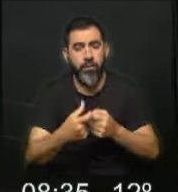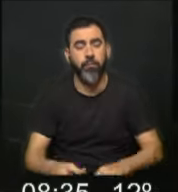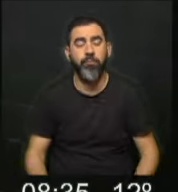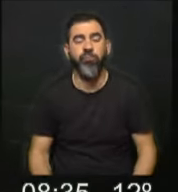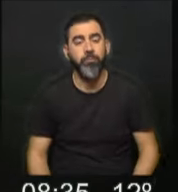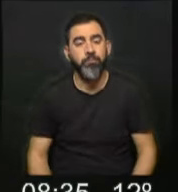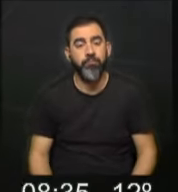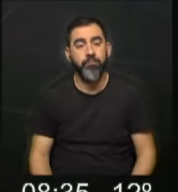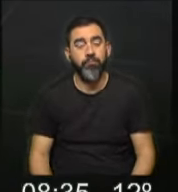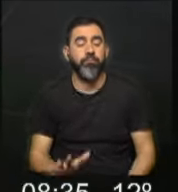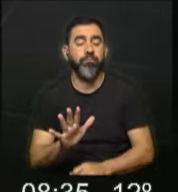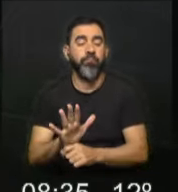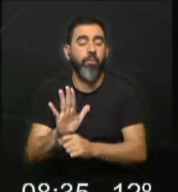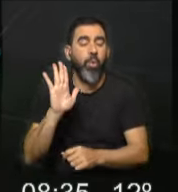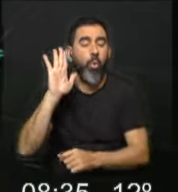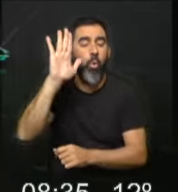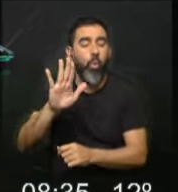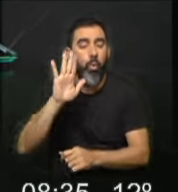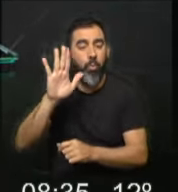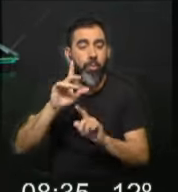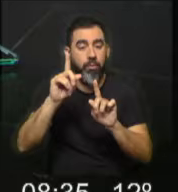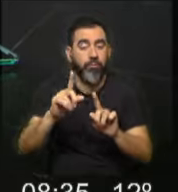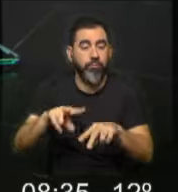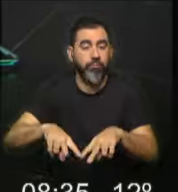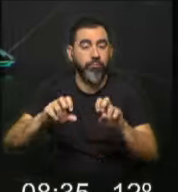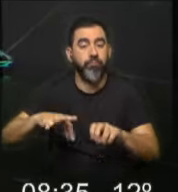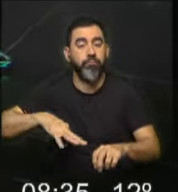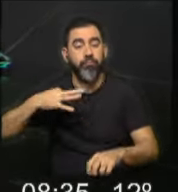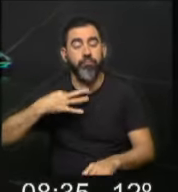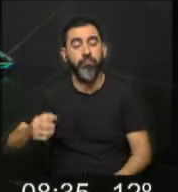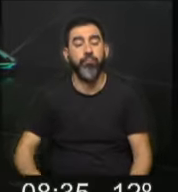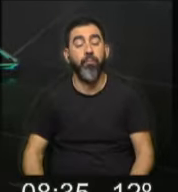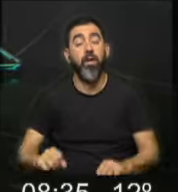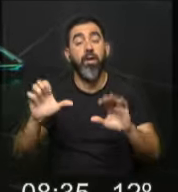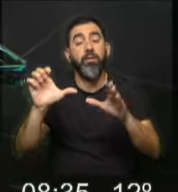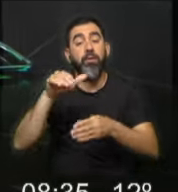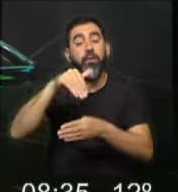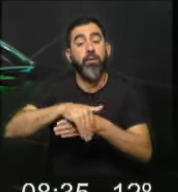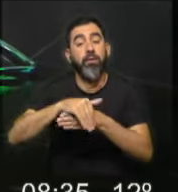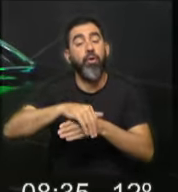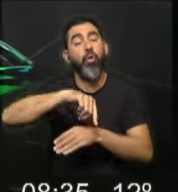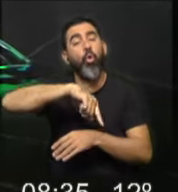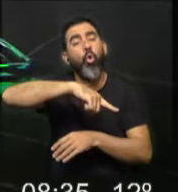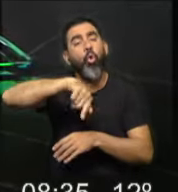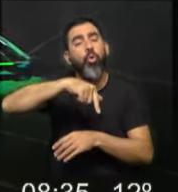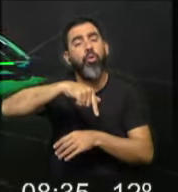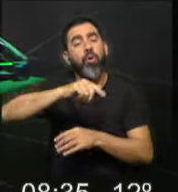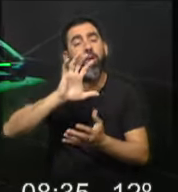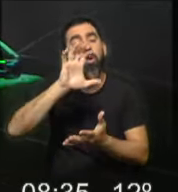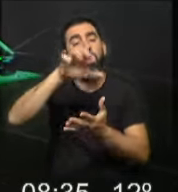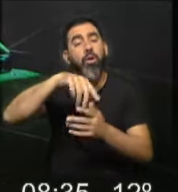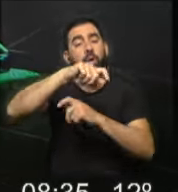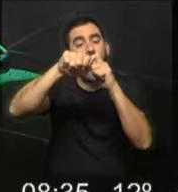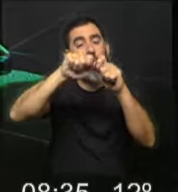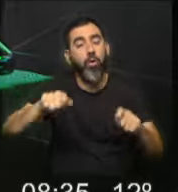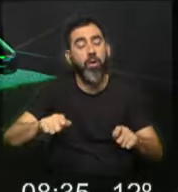quisimos rendirle el debido homenaje profundizando en el estudio de su vida a las seis de la tarde decía la presentación dónde se va a hacer allá en el local del pic